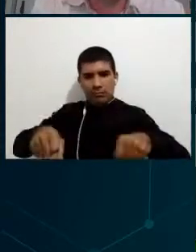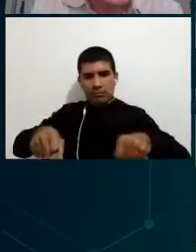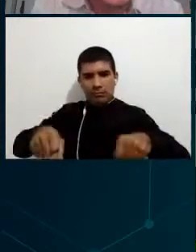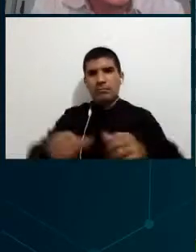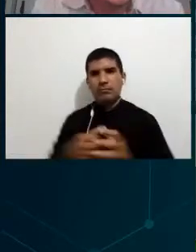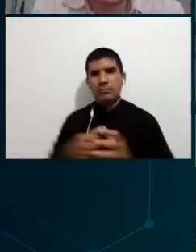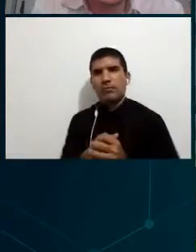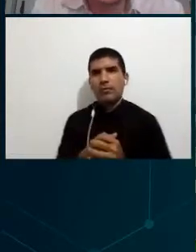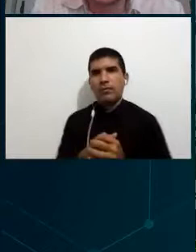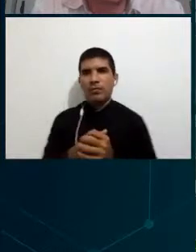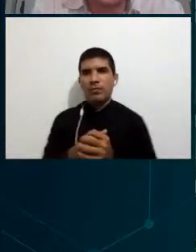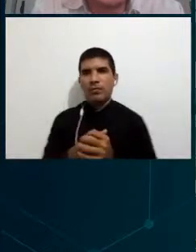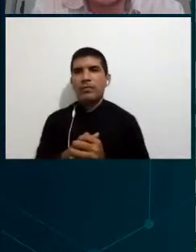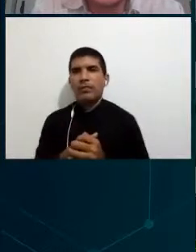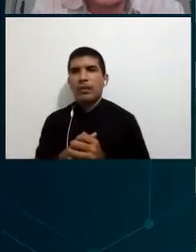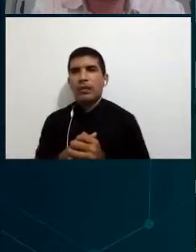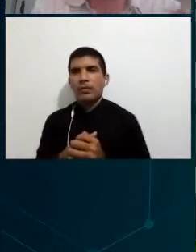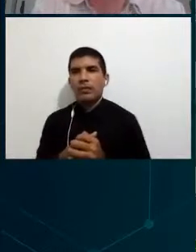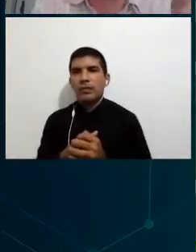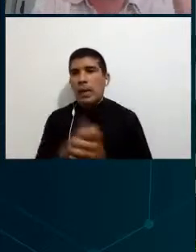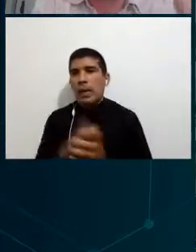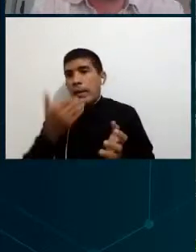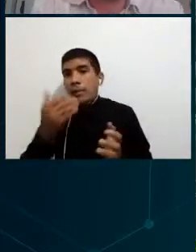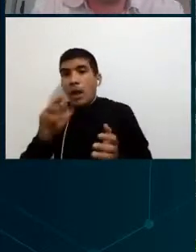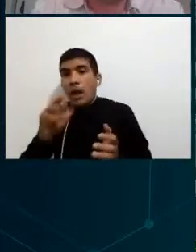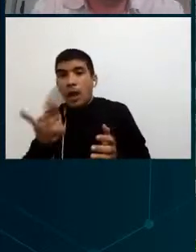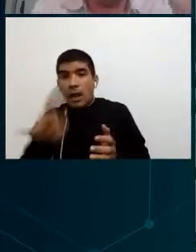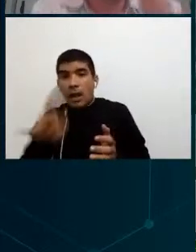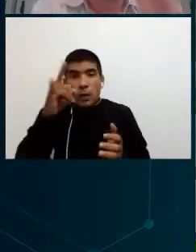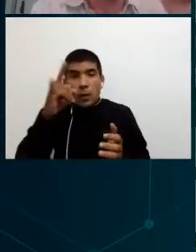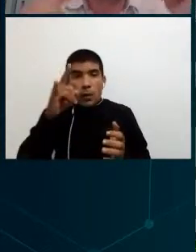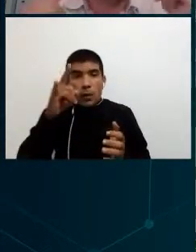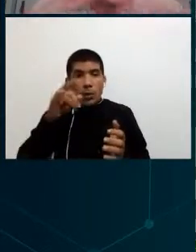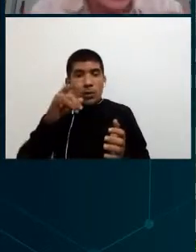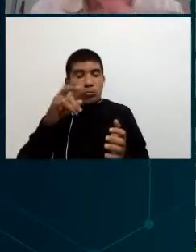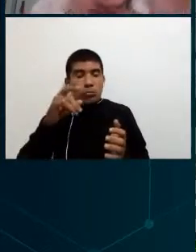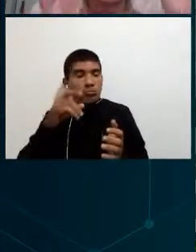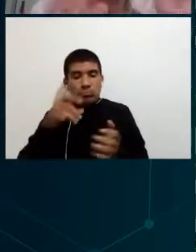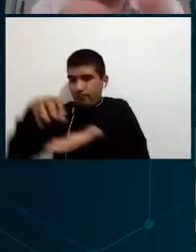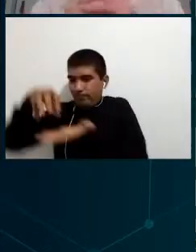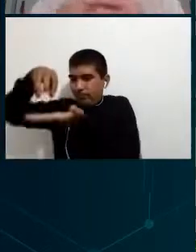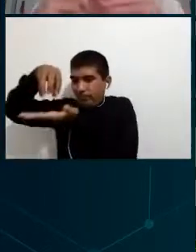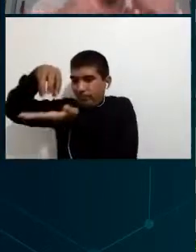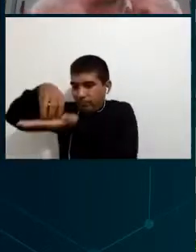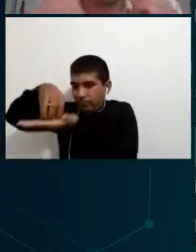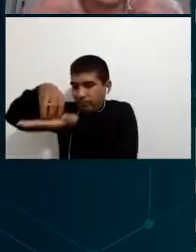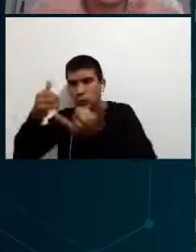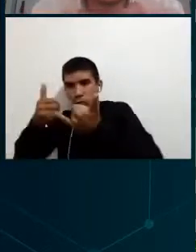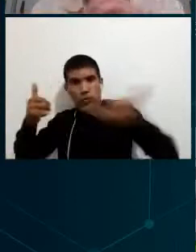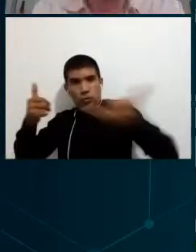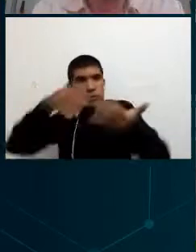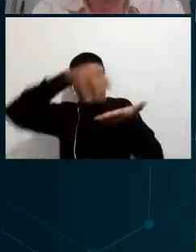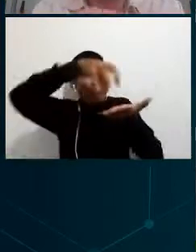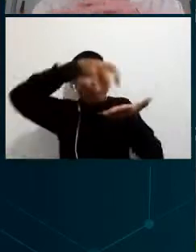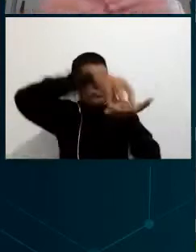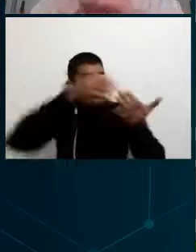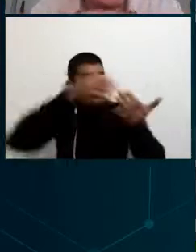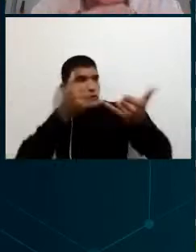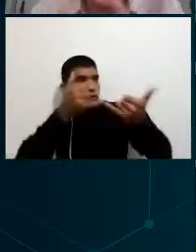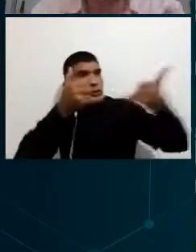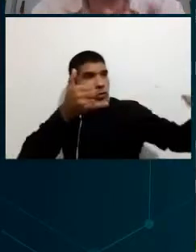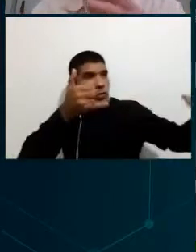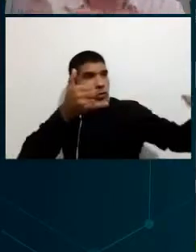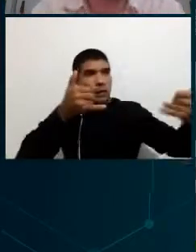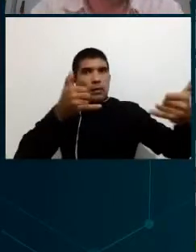ruta, y si se cae esa ruta, no va a haber reenrutamiento, sino que simplemente hacemos de cuenta de que el canal se cayó o